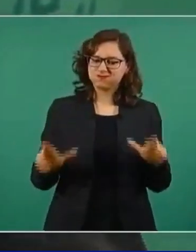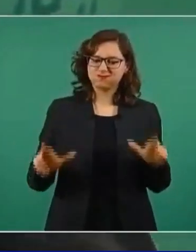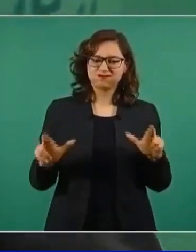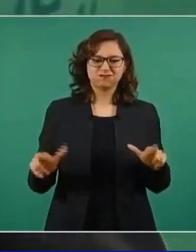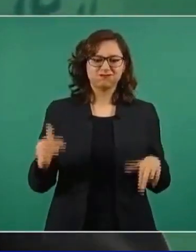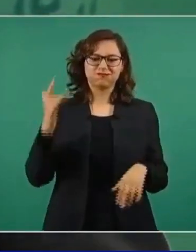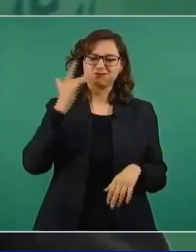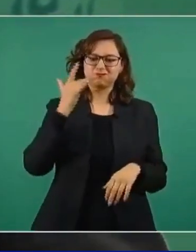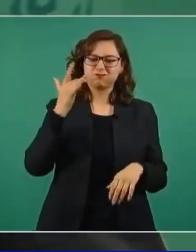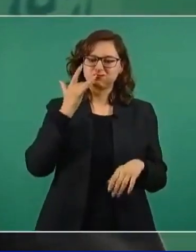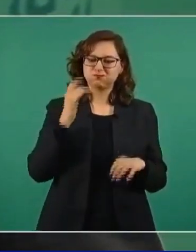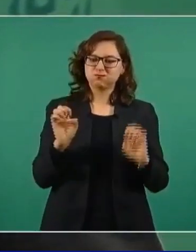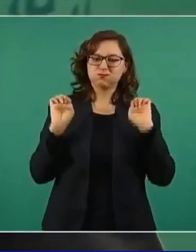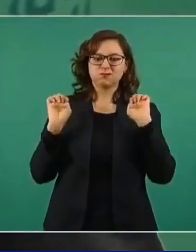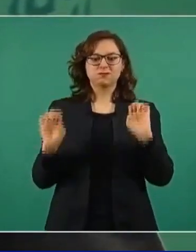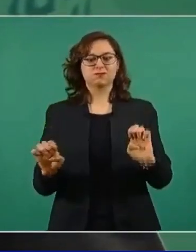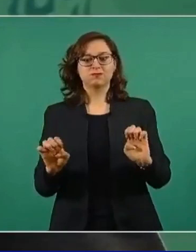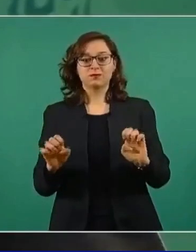vivir